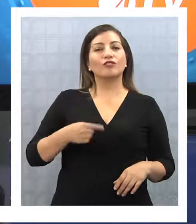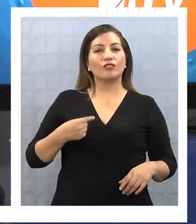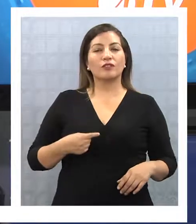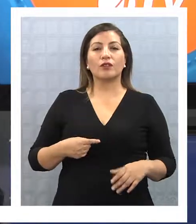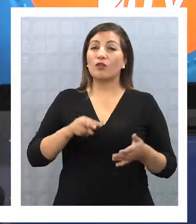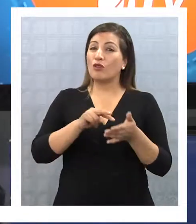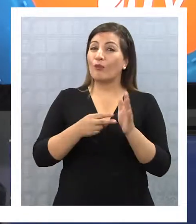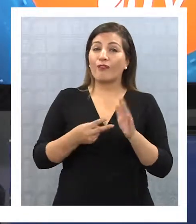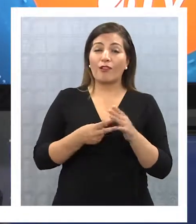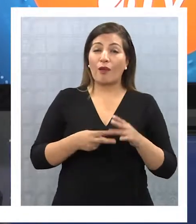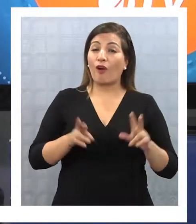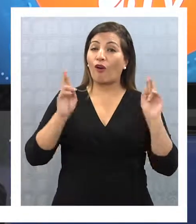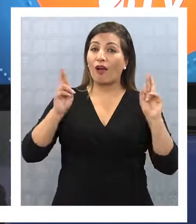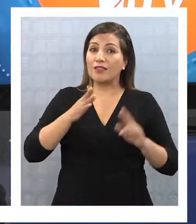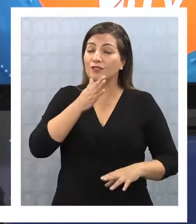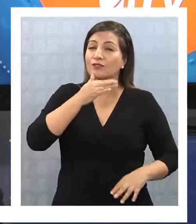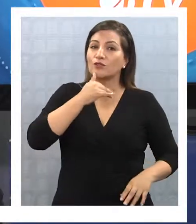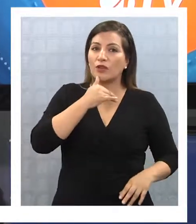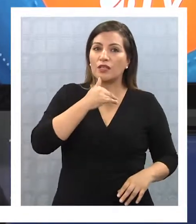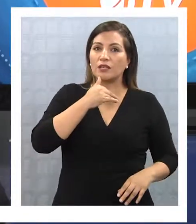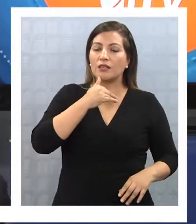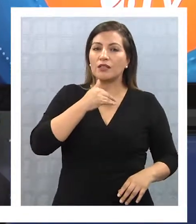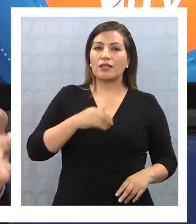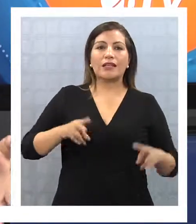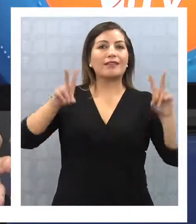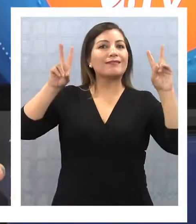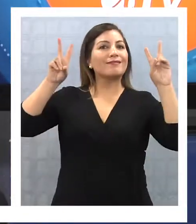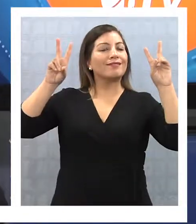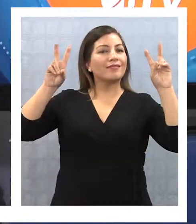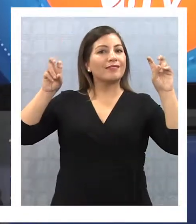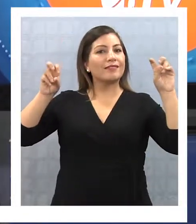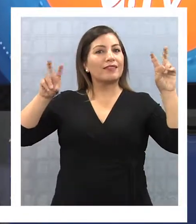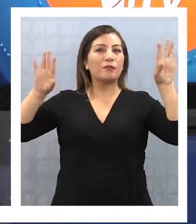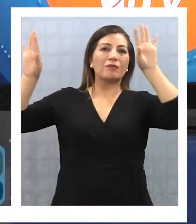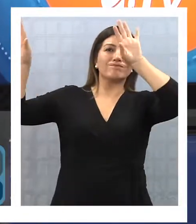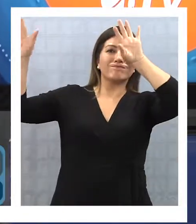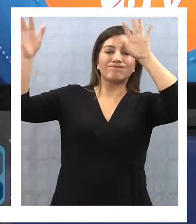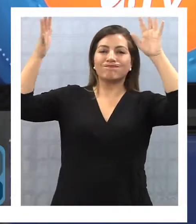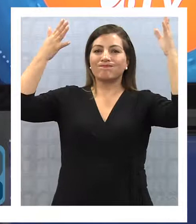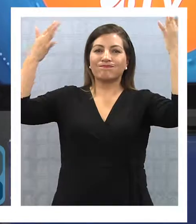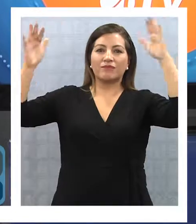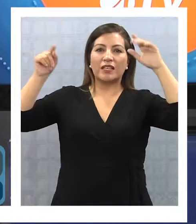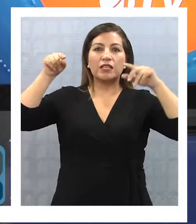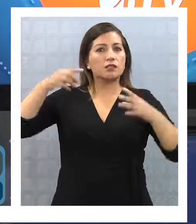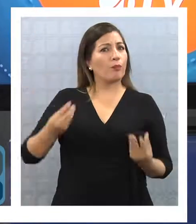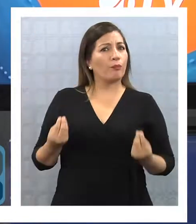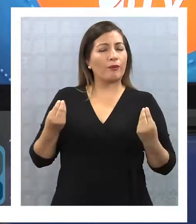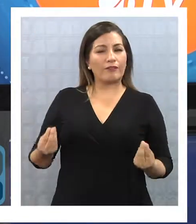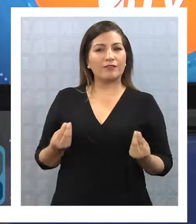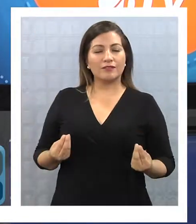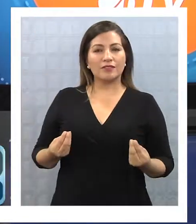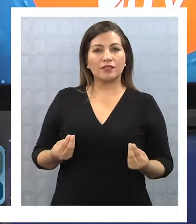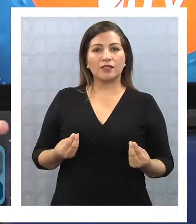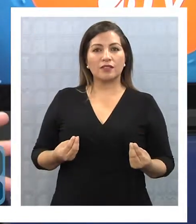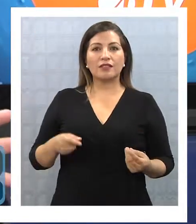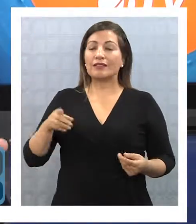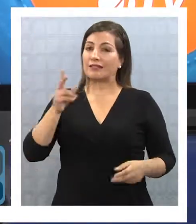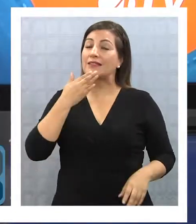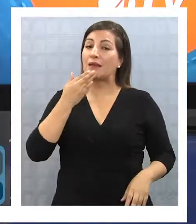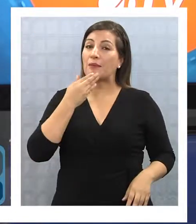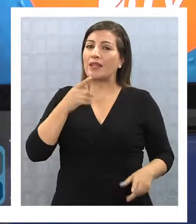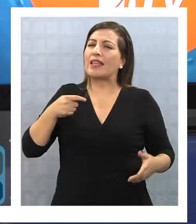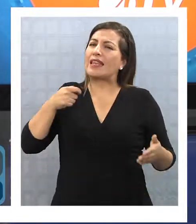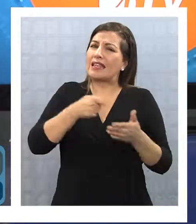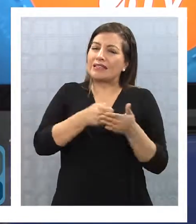polémica, nuestras normativas, nuestros estándares ambientales en términos de rellenos sanitarios de este tipo de centros de gestión es bastante buena y es bastante exigente en